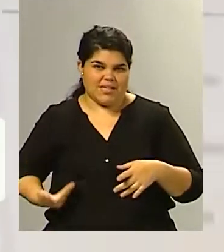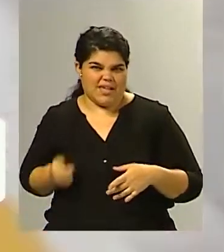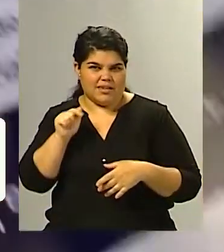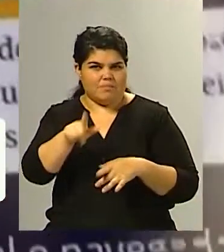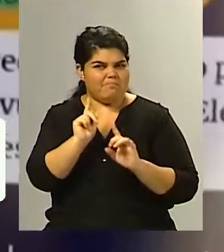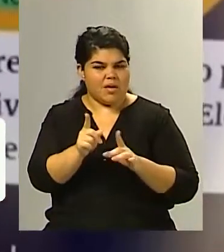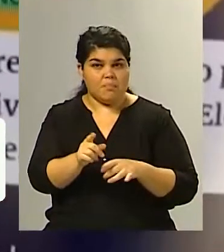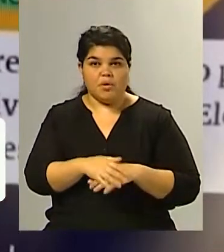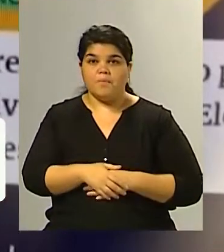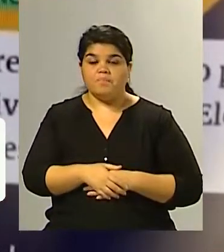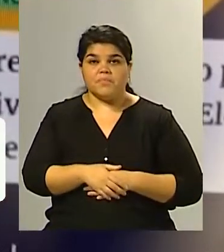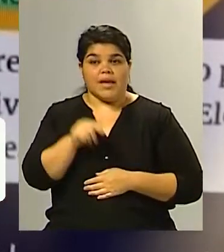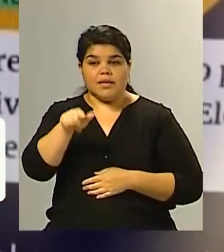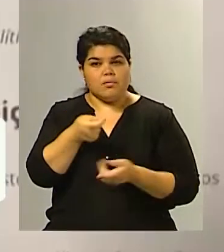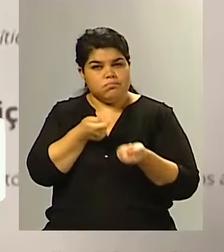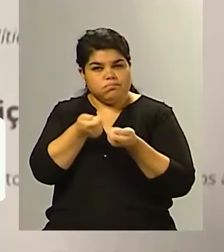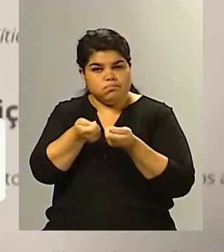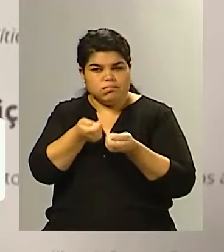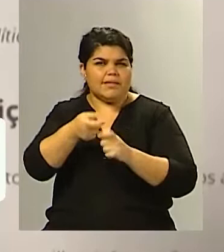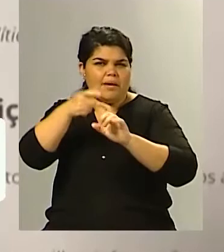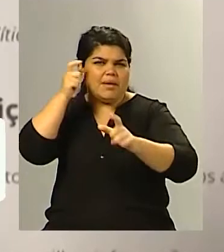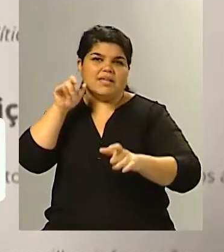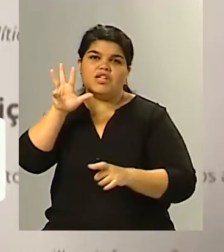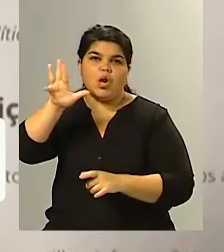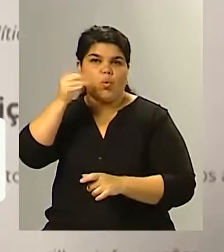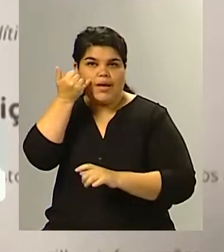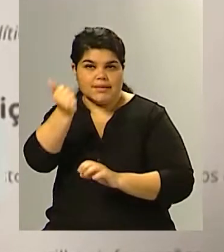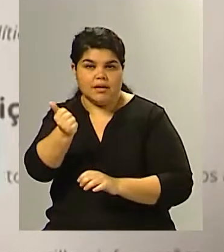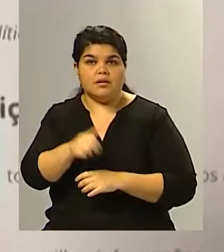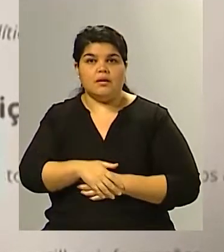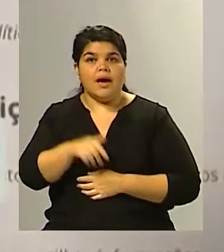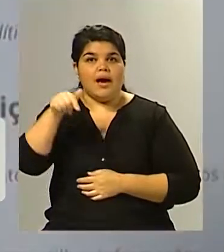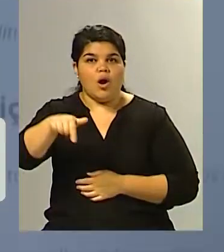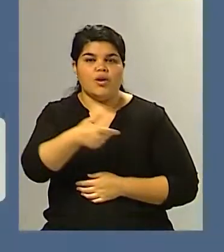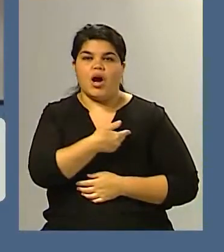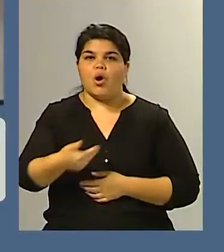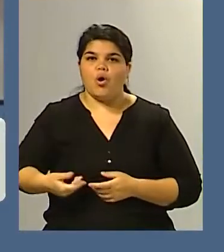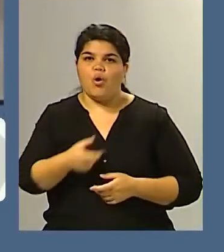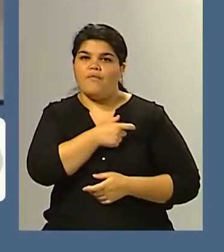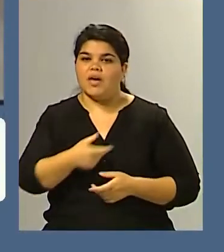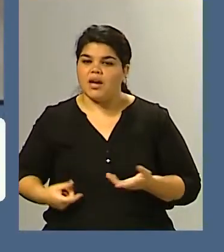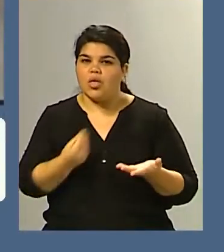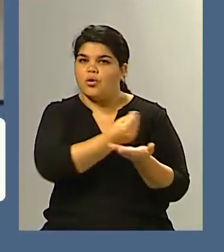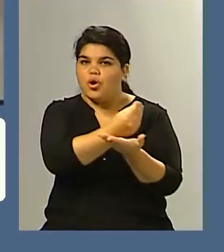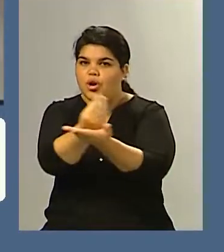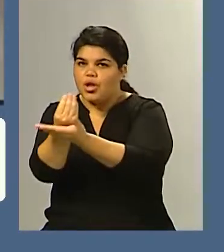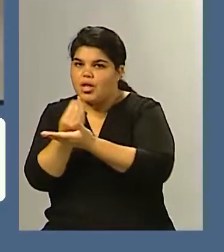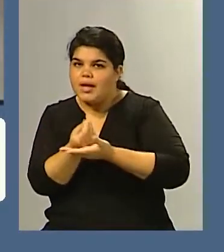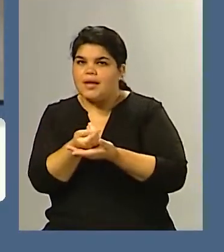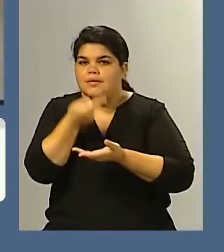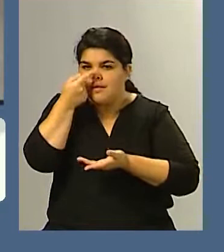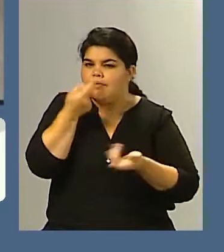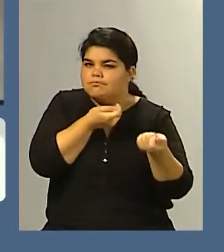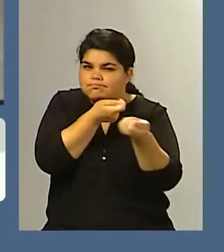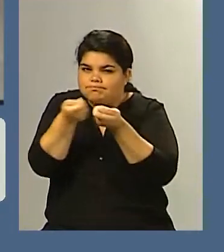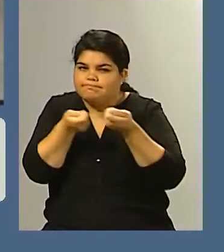sino también va a tener una negociación muy importante con los gobernadores. Yo me imagino un escenario muy interesante de Lula